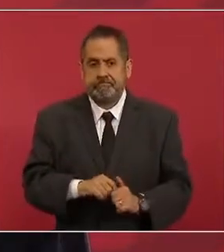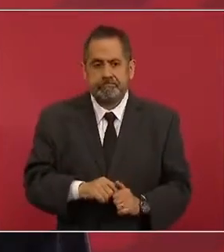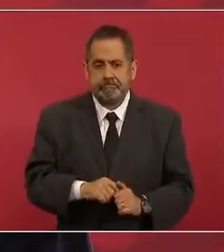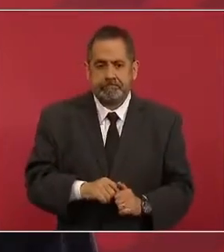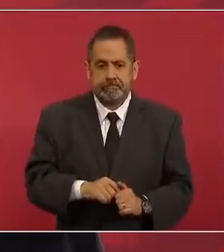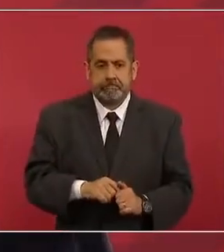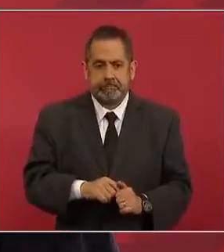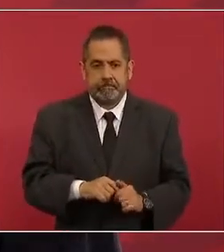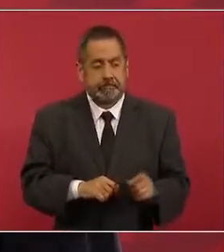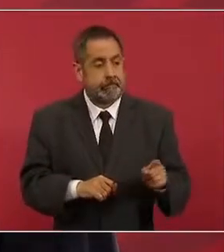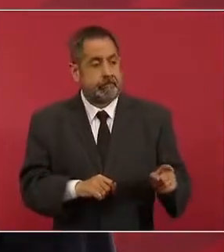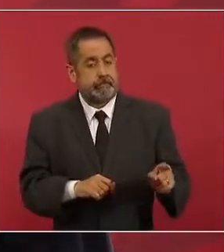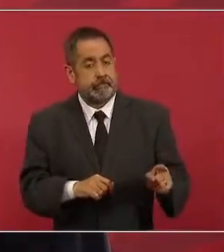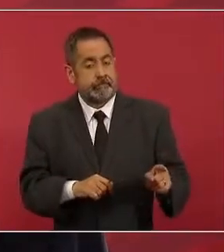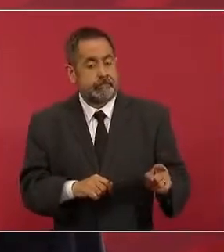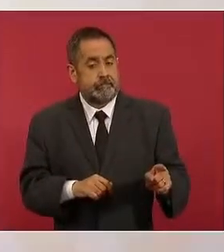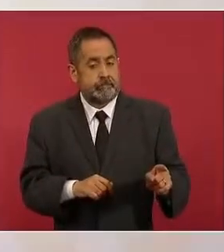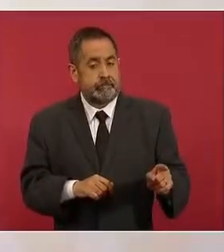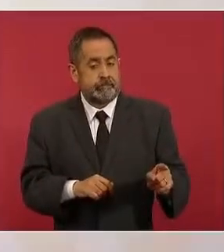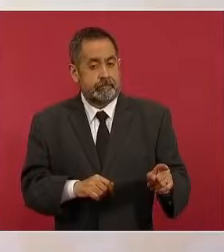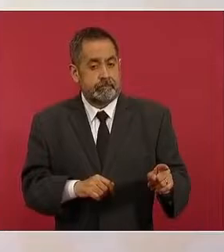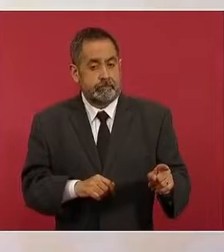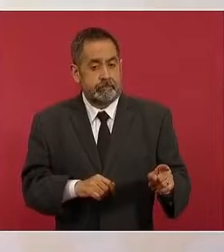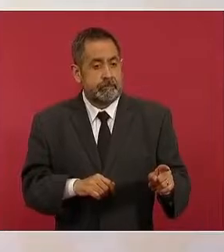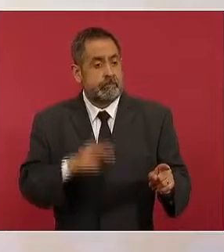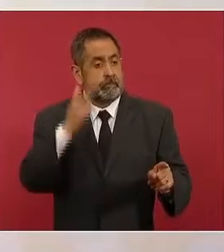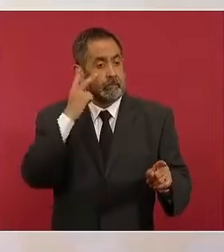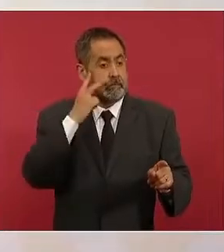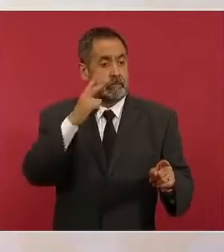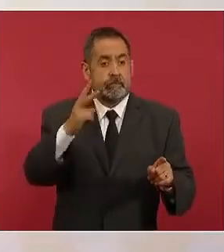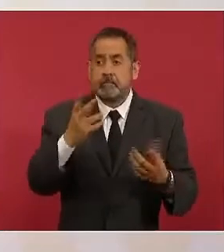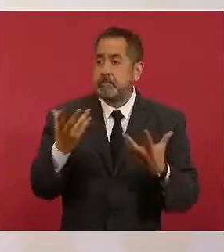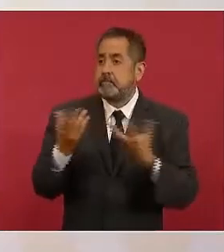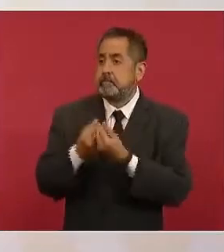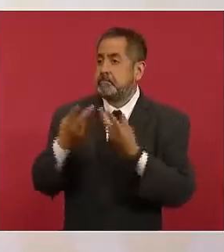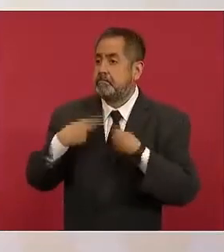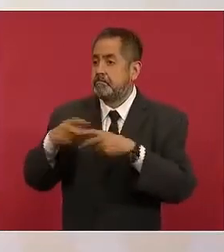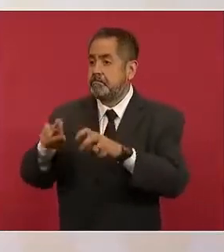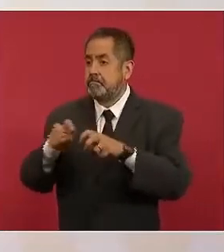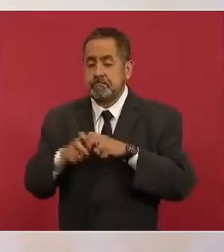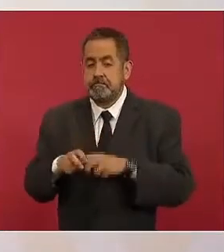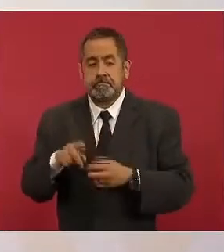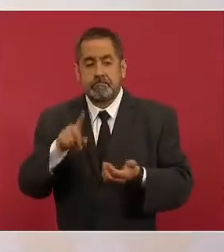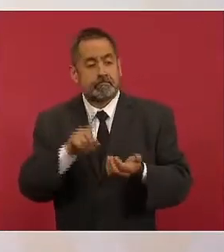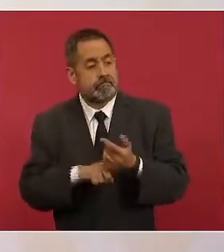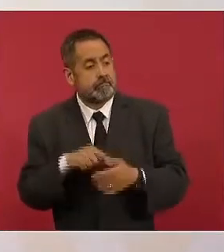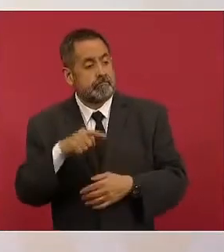Ya no viaja en avión de línea,